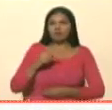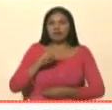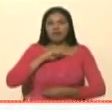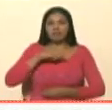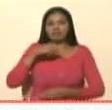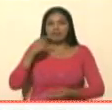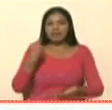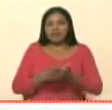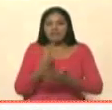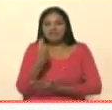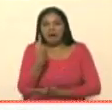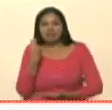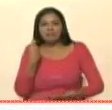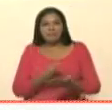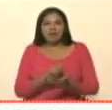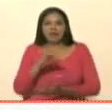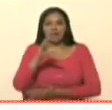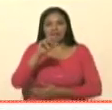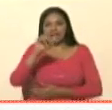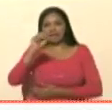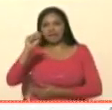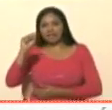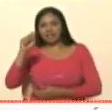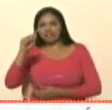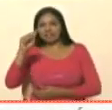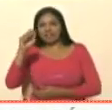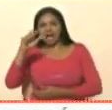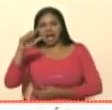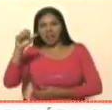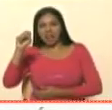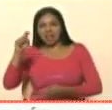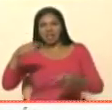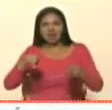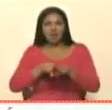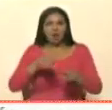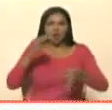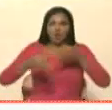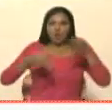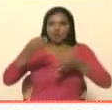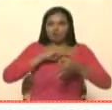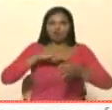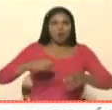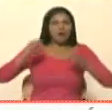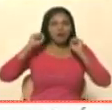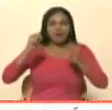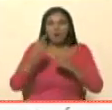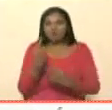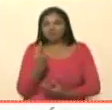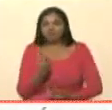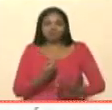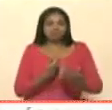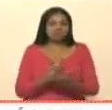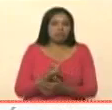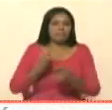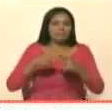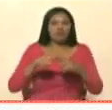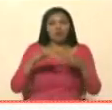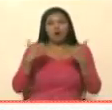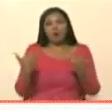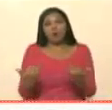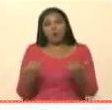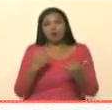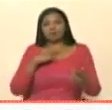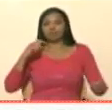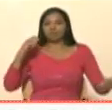el Estado venezolano con Cristales, una supuesta deuda, un juicio que teníamos ganado. Ahora, claro,